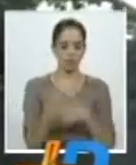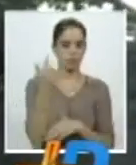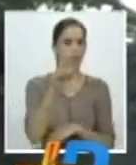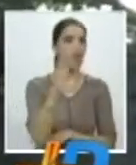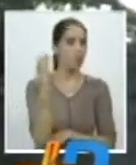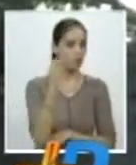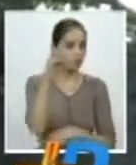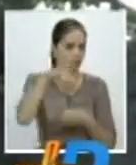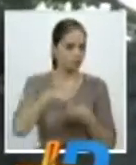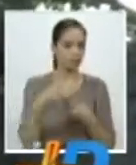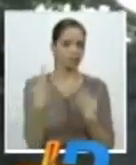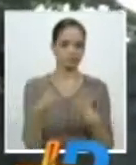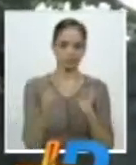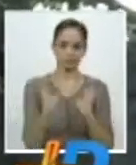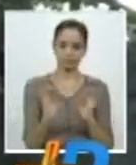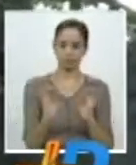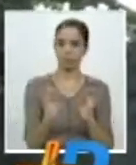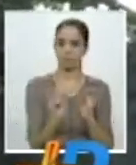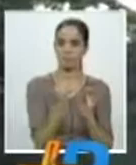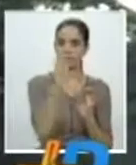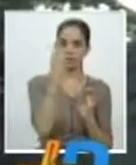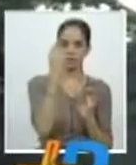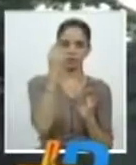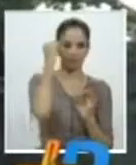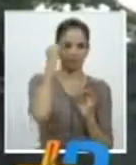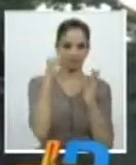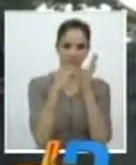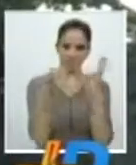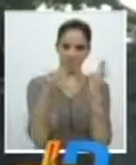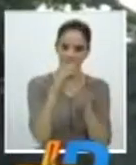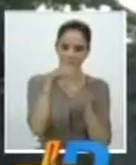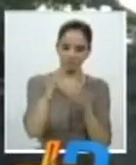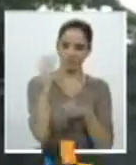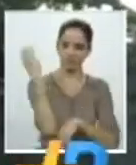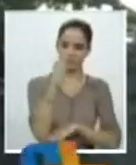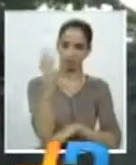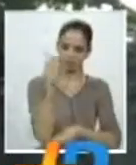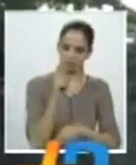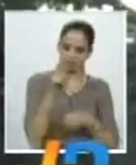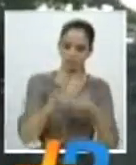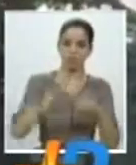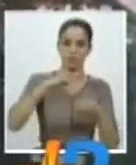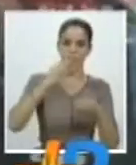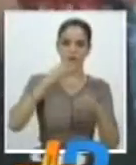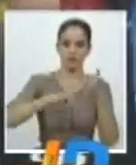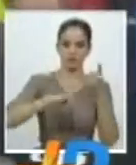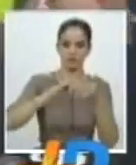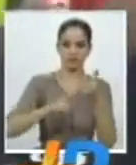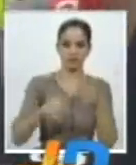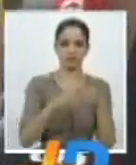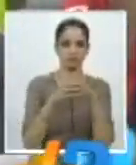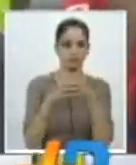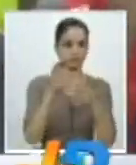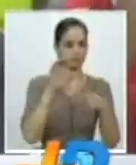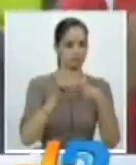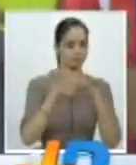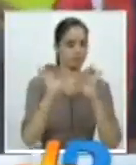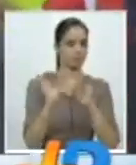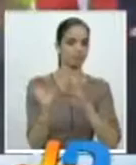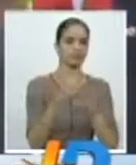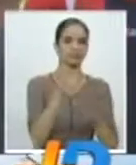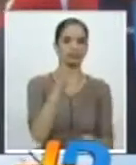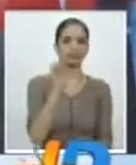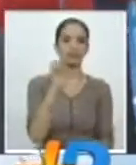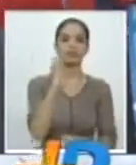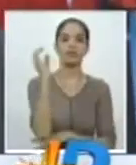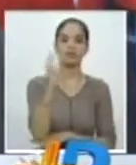selección costarricense. Es el primer técnico colombiano en acceder a cuartos de final en una cita orbital. El colombiano Jorge Luis Pinto